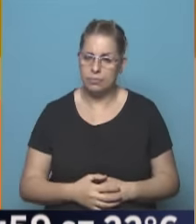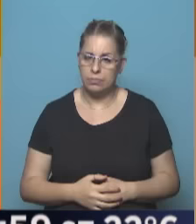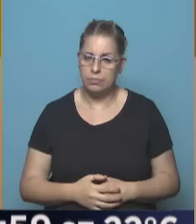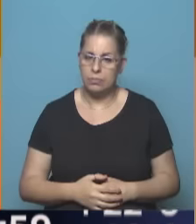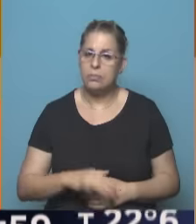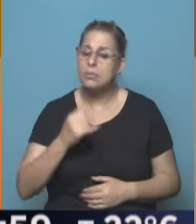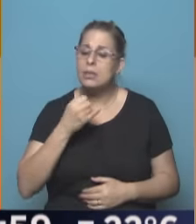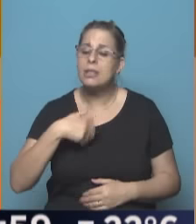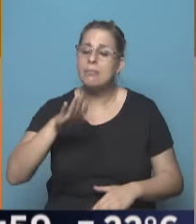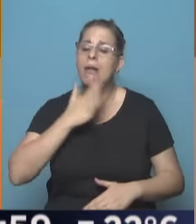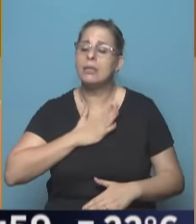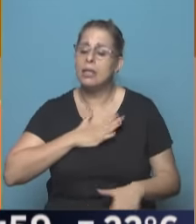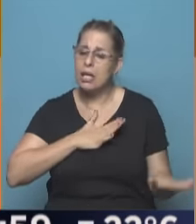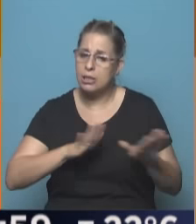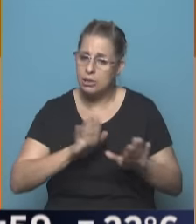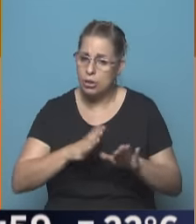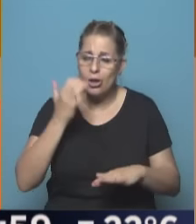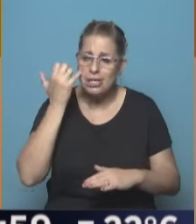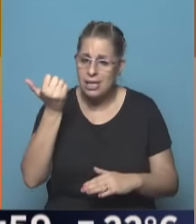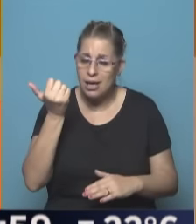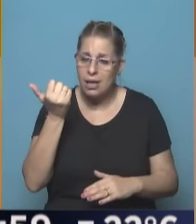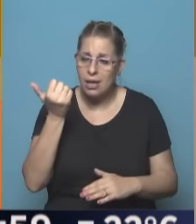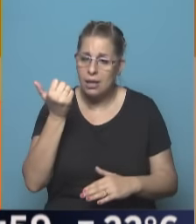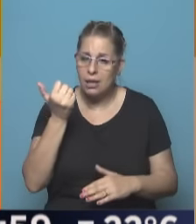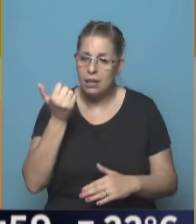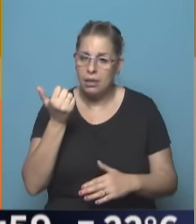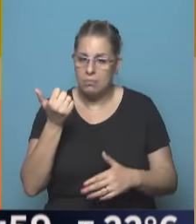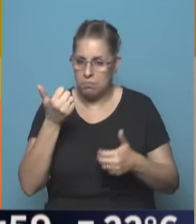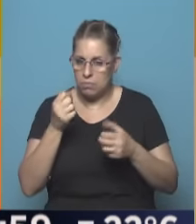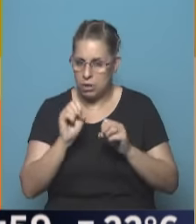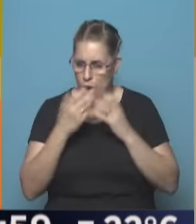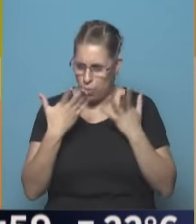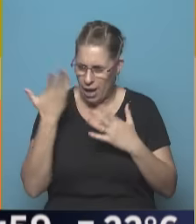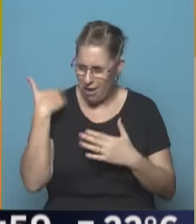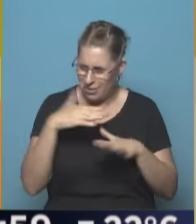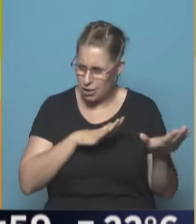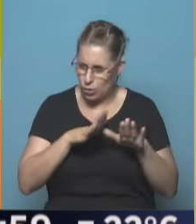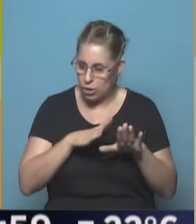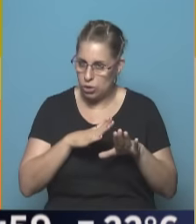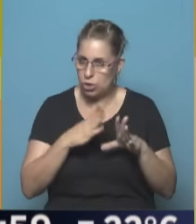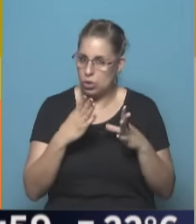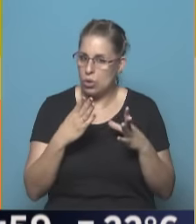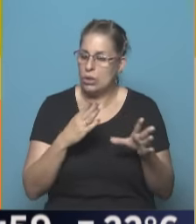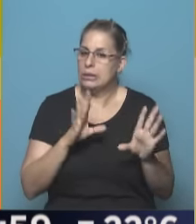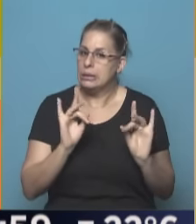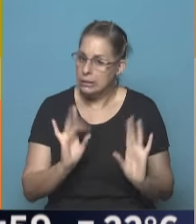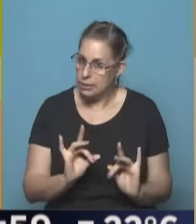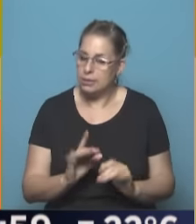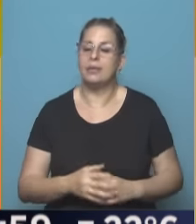Sí, bastante, bastante. Ya nos hemos recompuesto de la situación de tensión